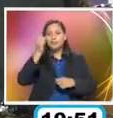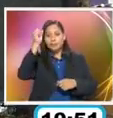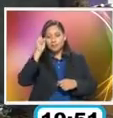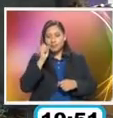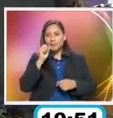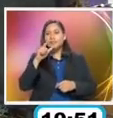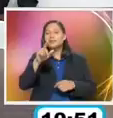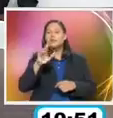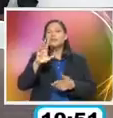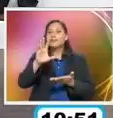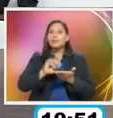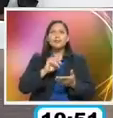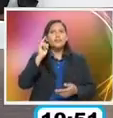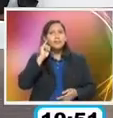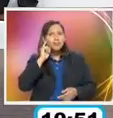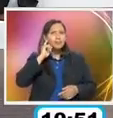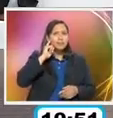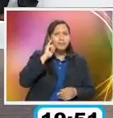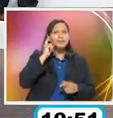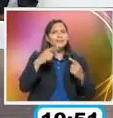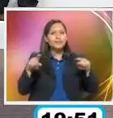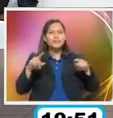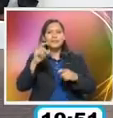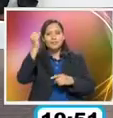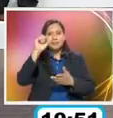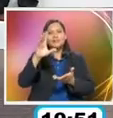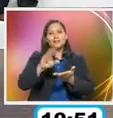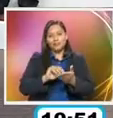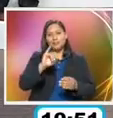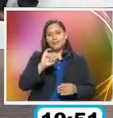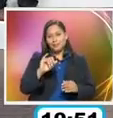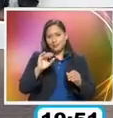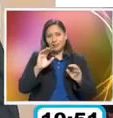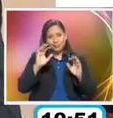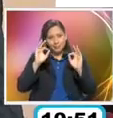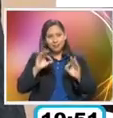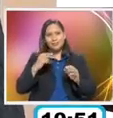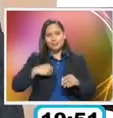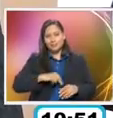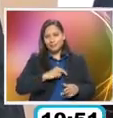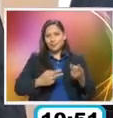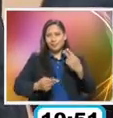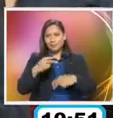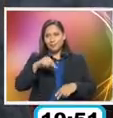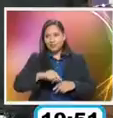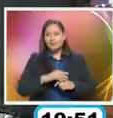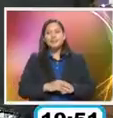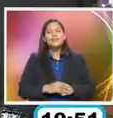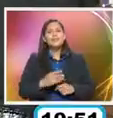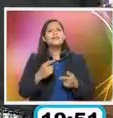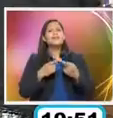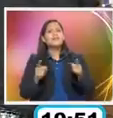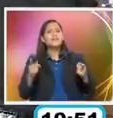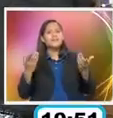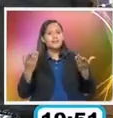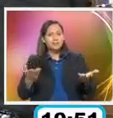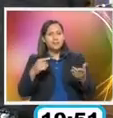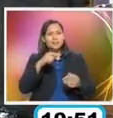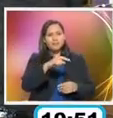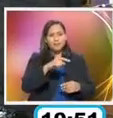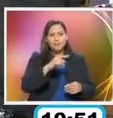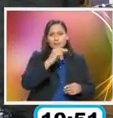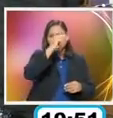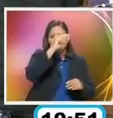la influencia de estos sonidos sinaloenses. Así es, la verdad que sí, pues allá está la mata y pues aquí andamos, mira. Oye, ¿y cuál es la diferencia entre